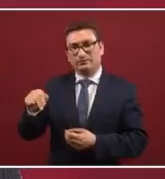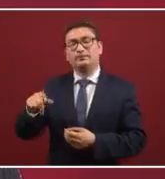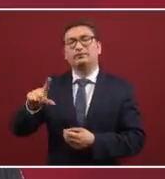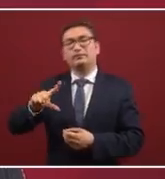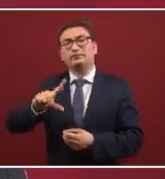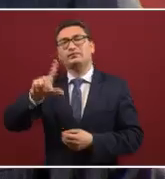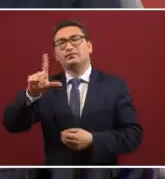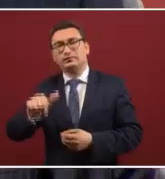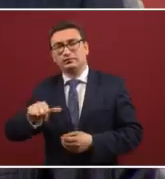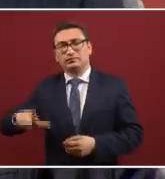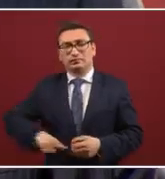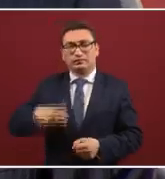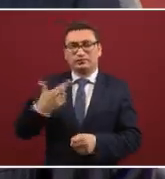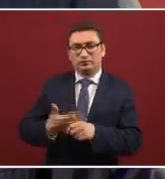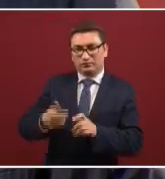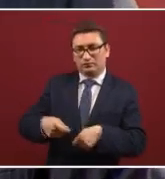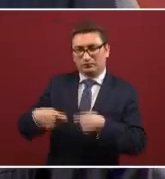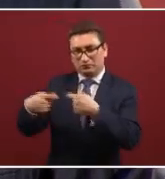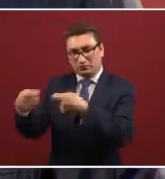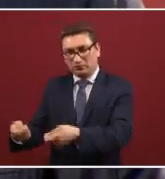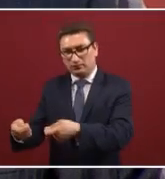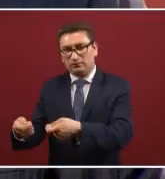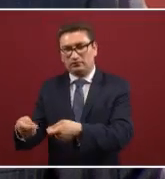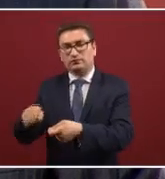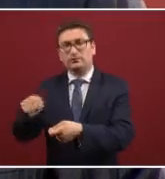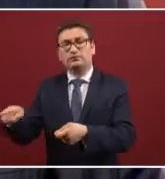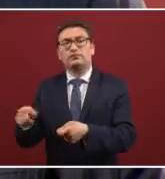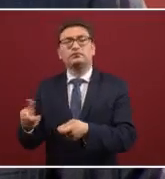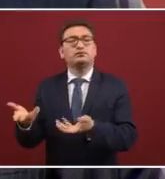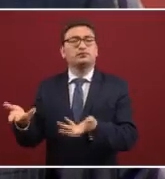ahora como gobernadores están